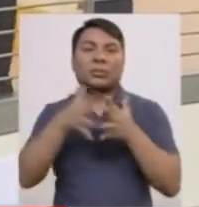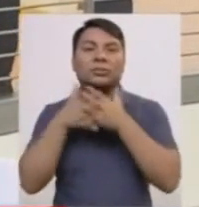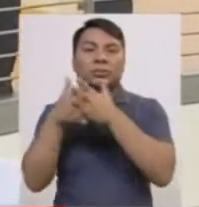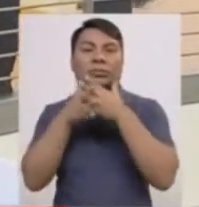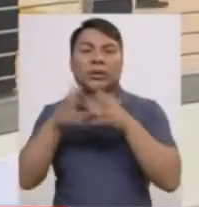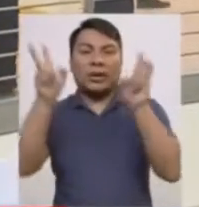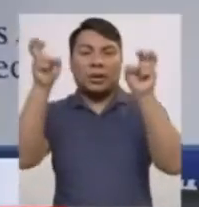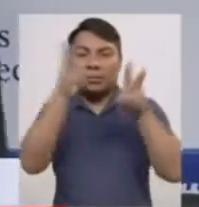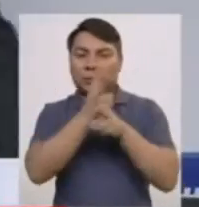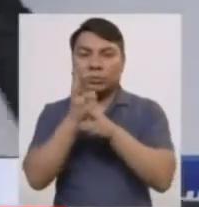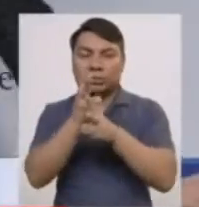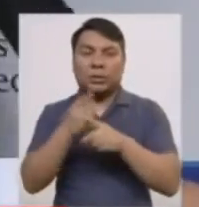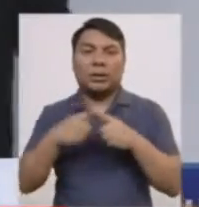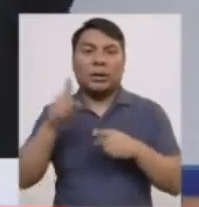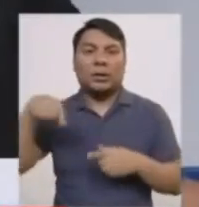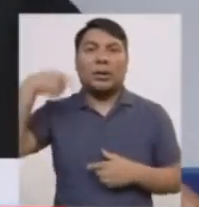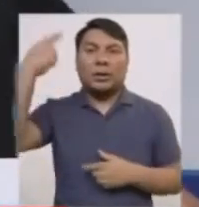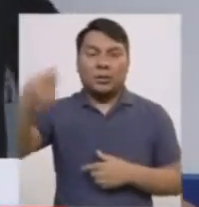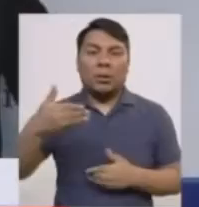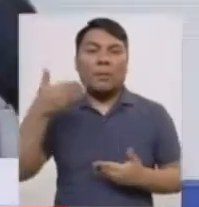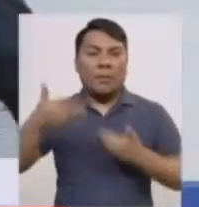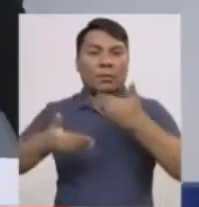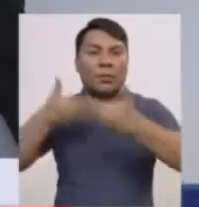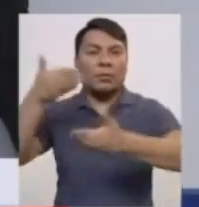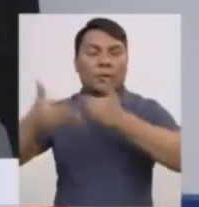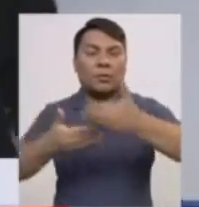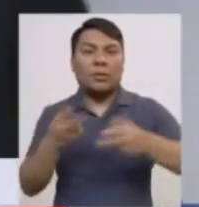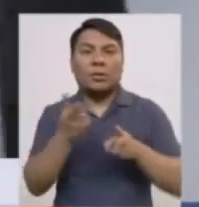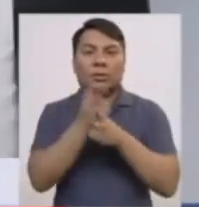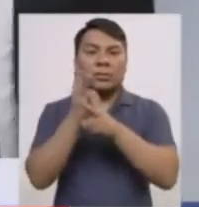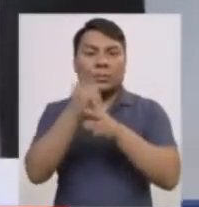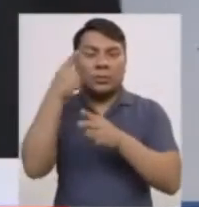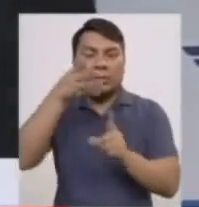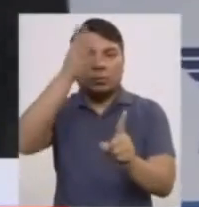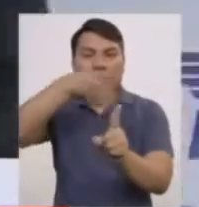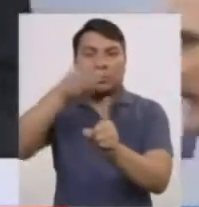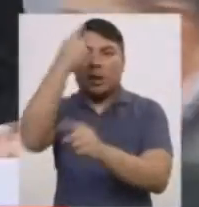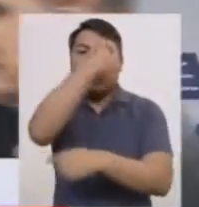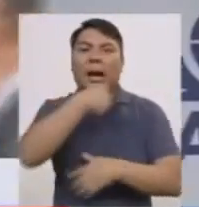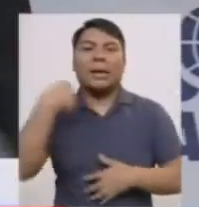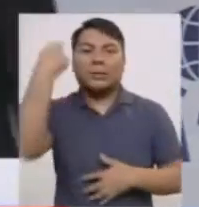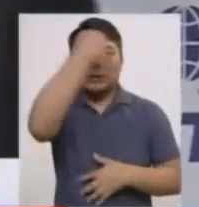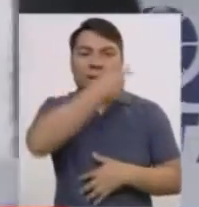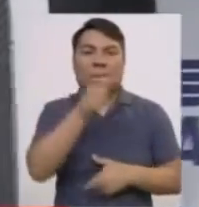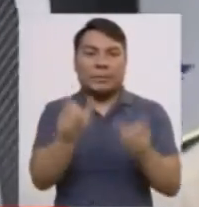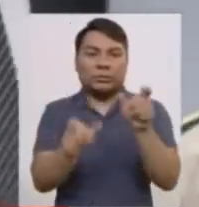El ministro adelantó que el próximo paso será implementar un sistema de reconocimiento facial.